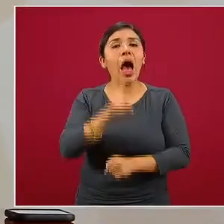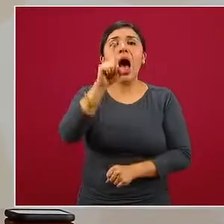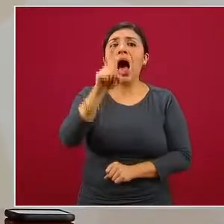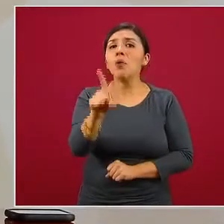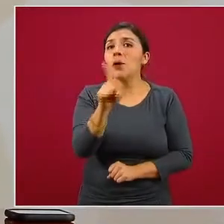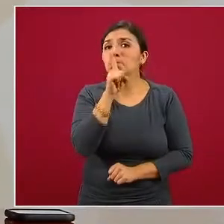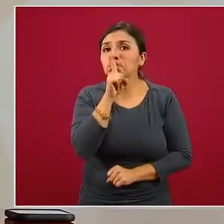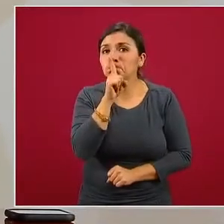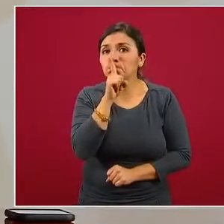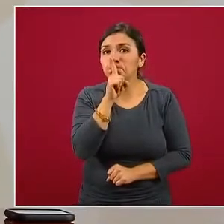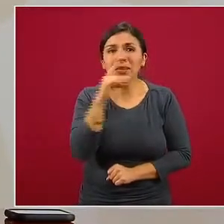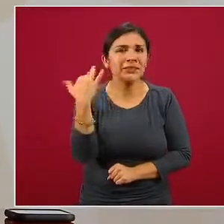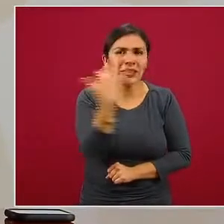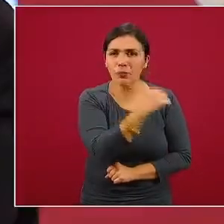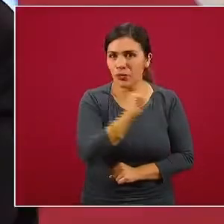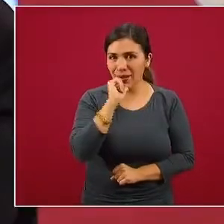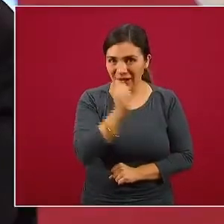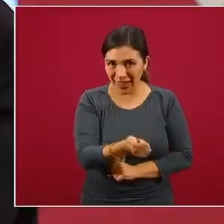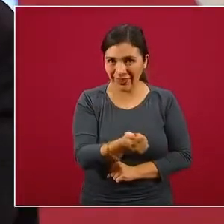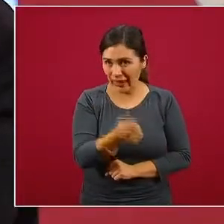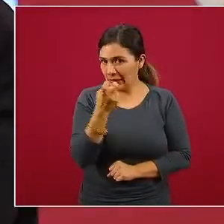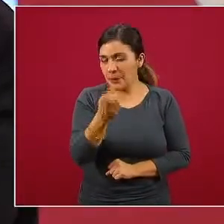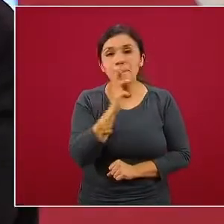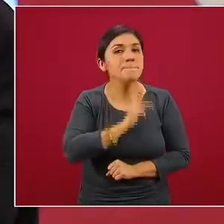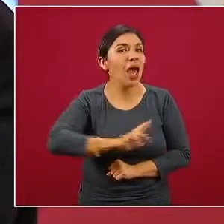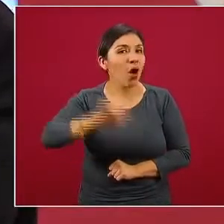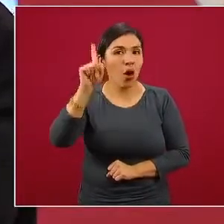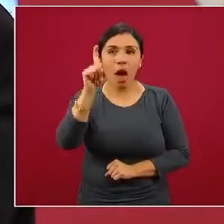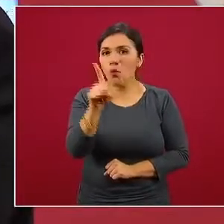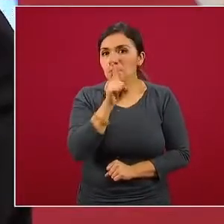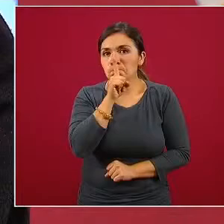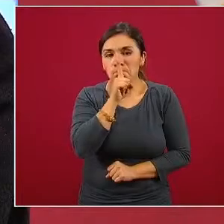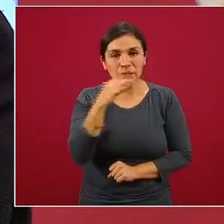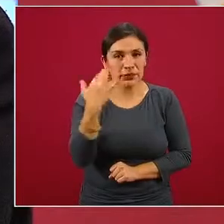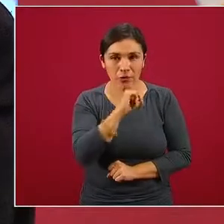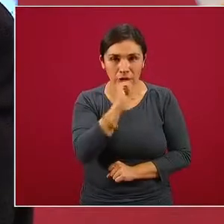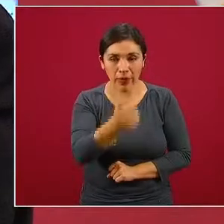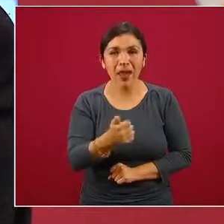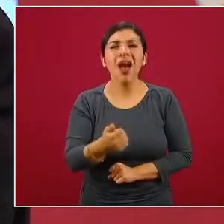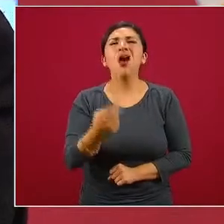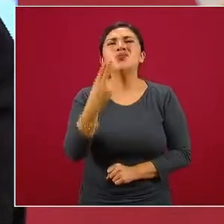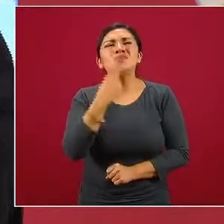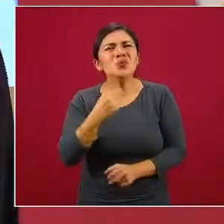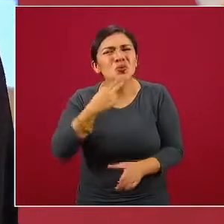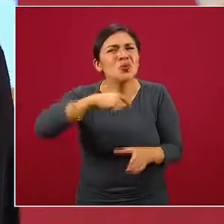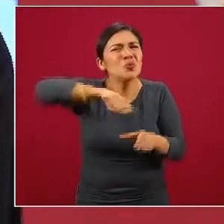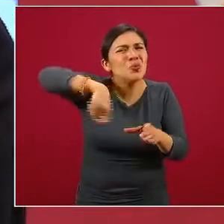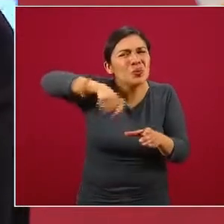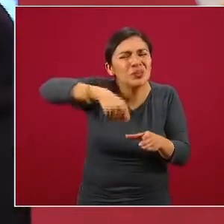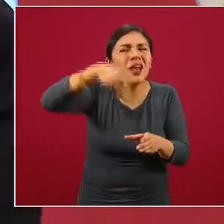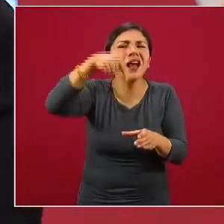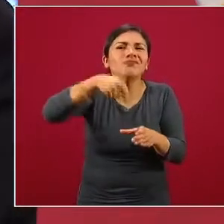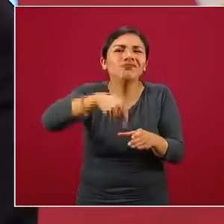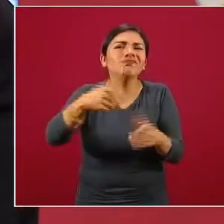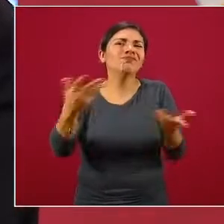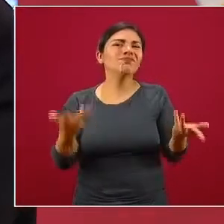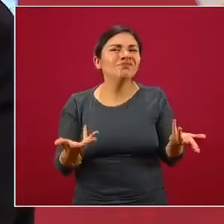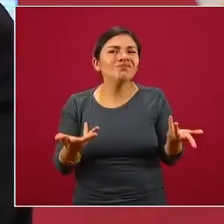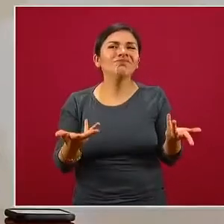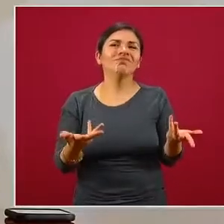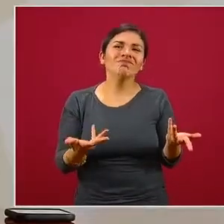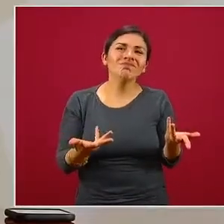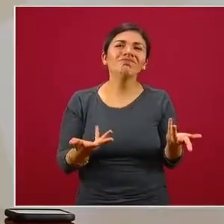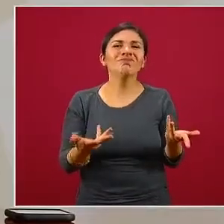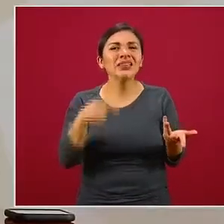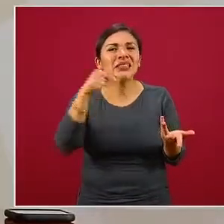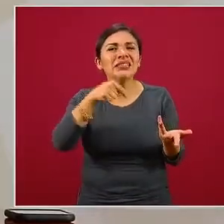simple, es lo ideal, el agua simple. Las bebidas azucaradas son, en